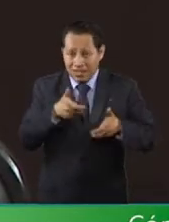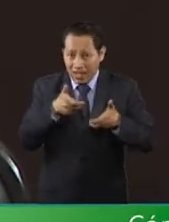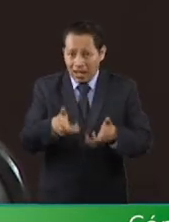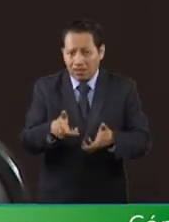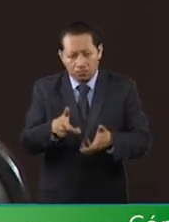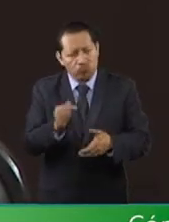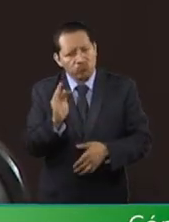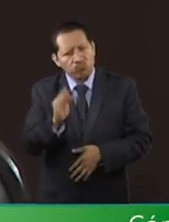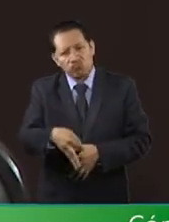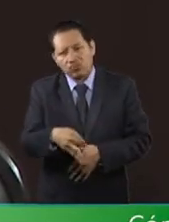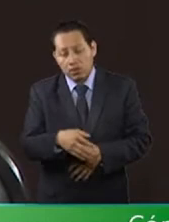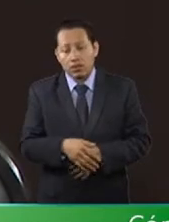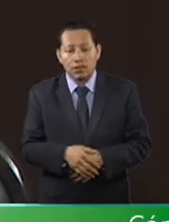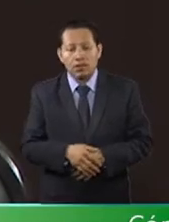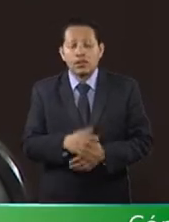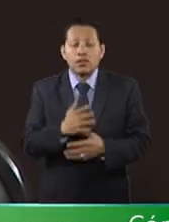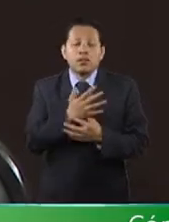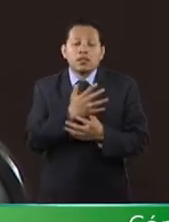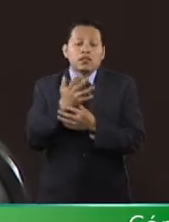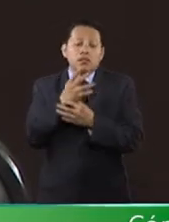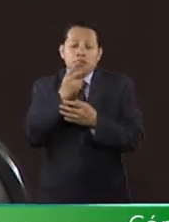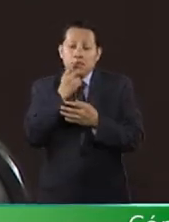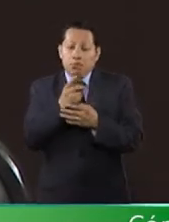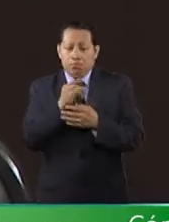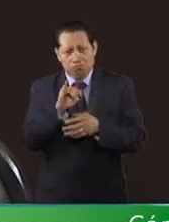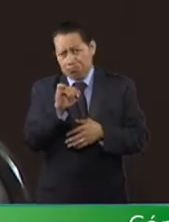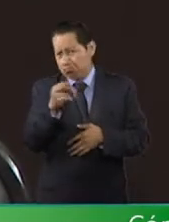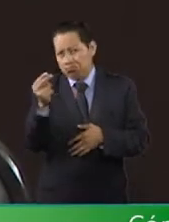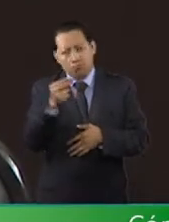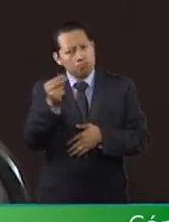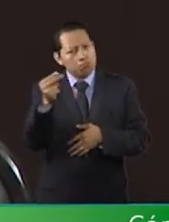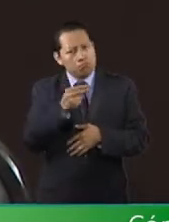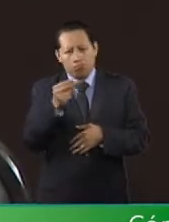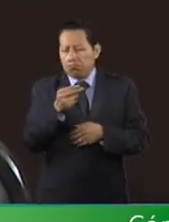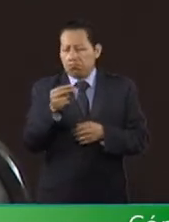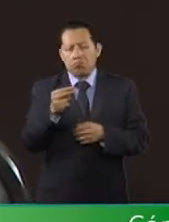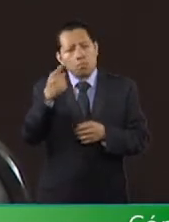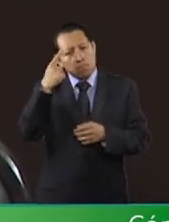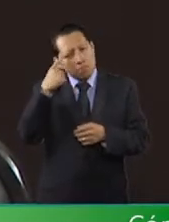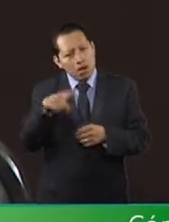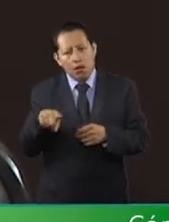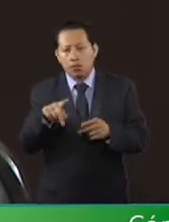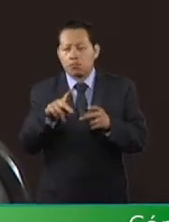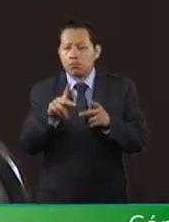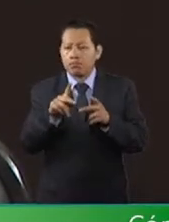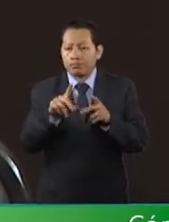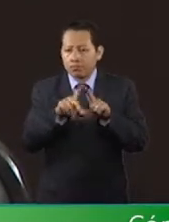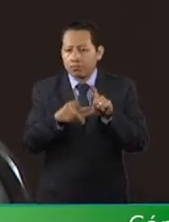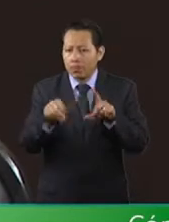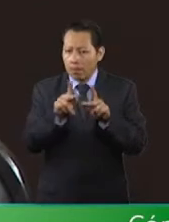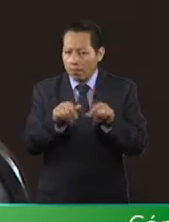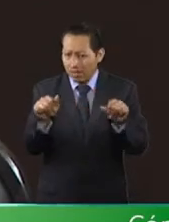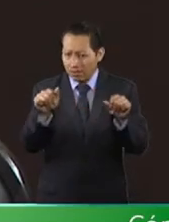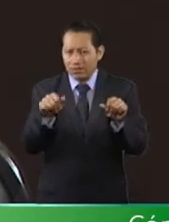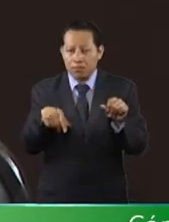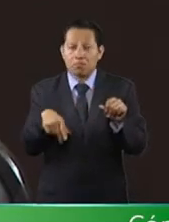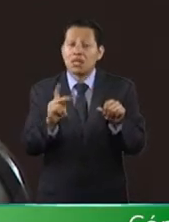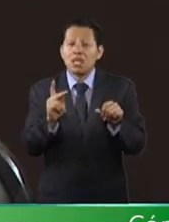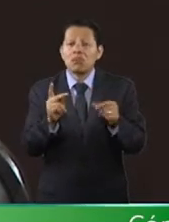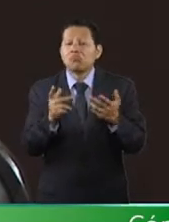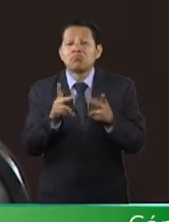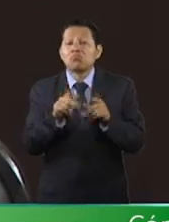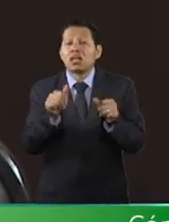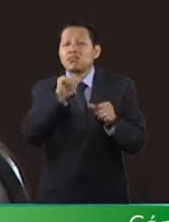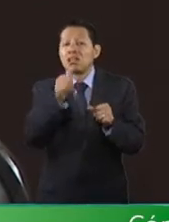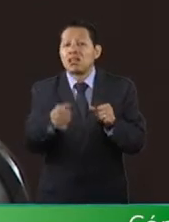dijo que era necesario e indispensable para pacificar al país pero no se Pacific